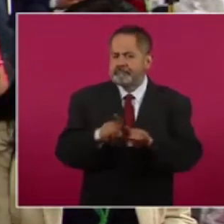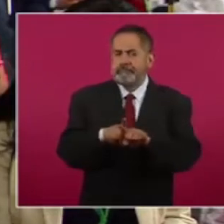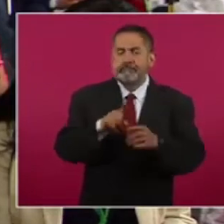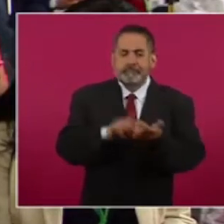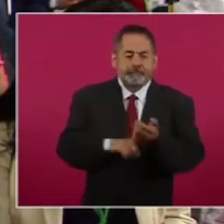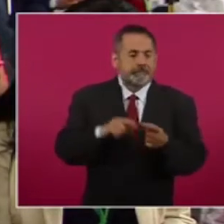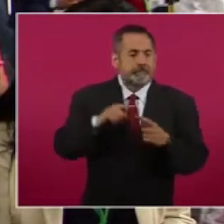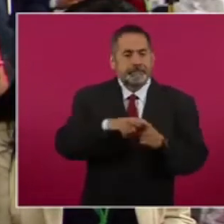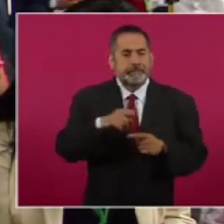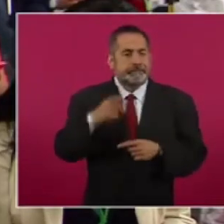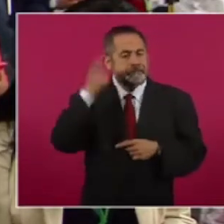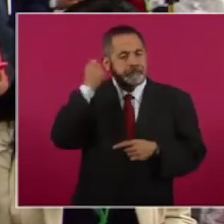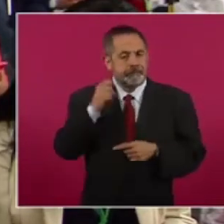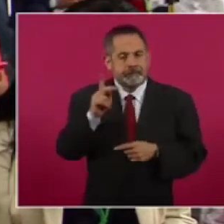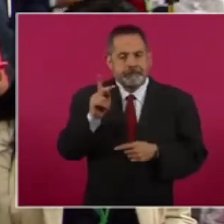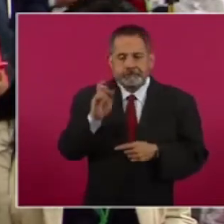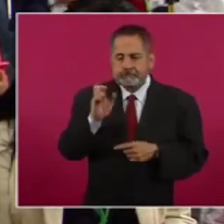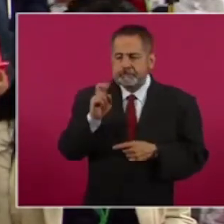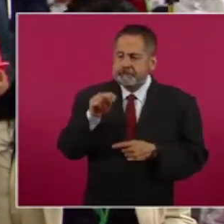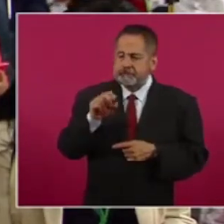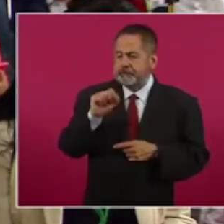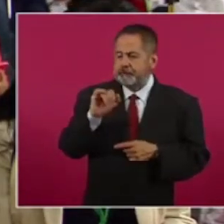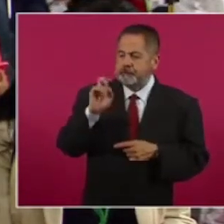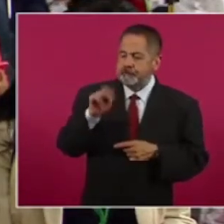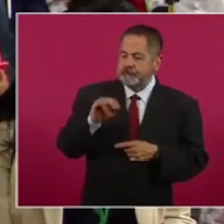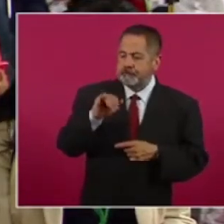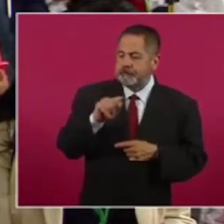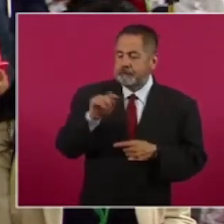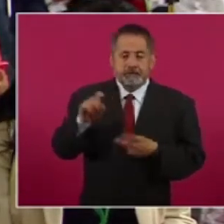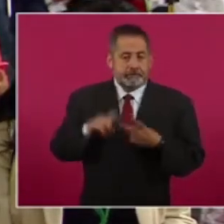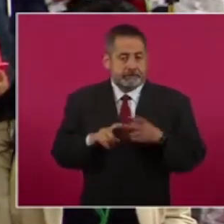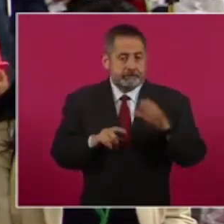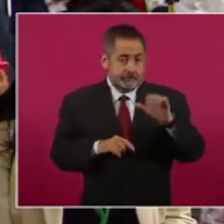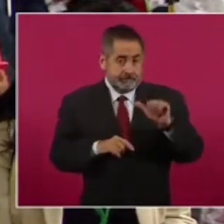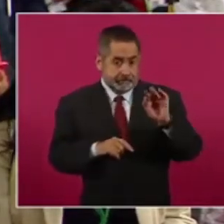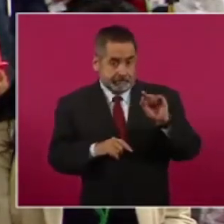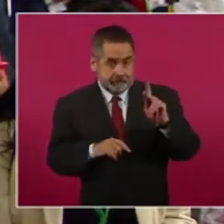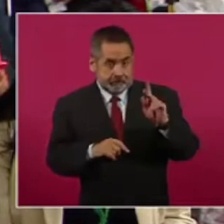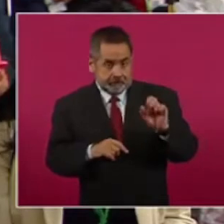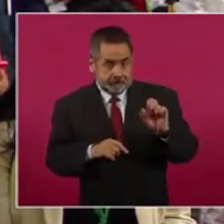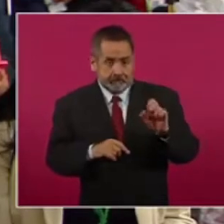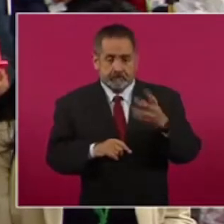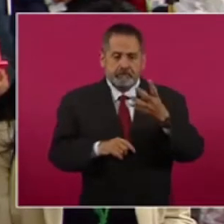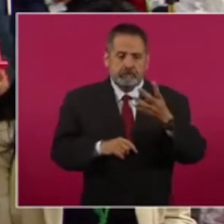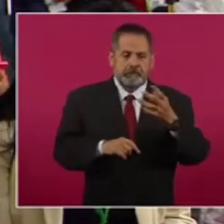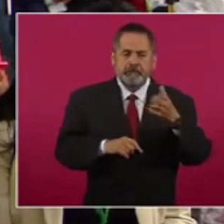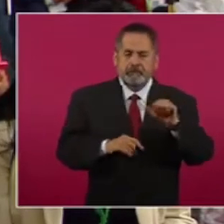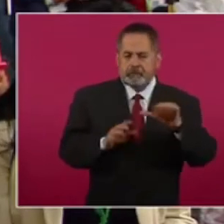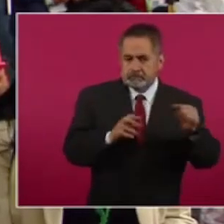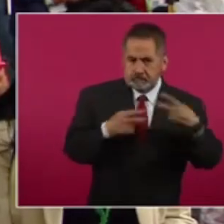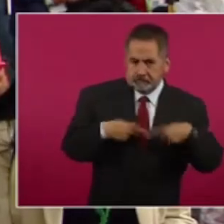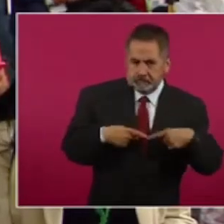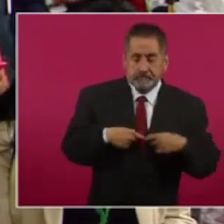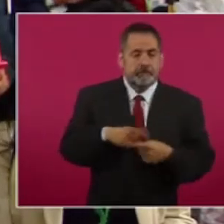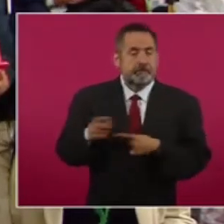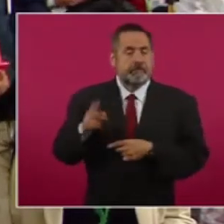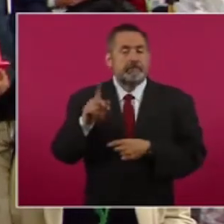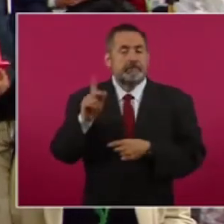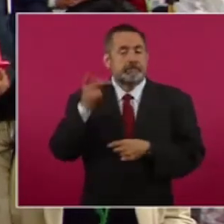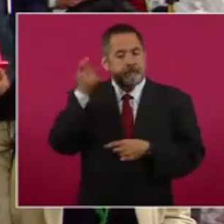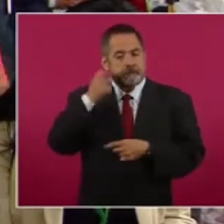en Pensioniste. En Capufe hablamos de 600 personas y de Pensioniste hablamos de 400 personas que pasó algo